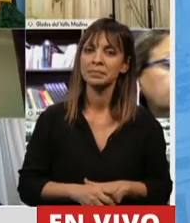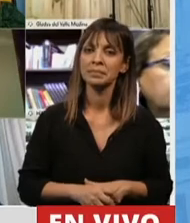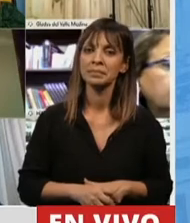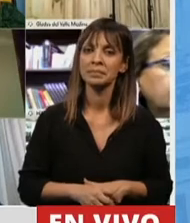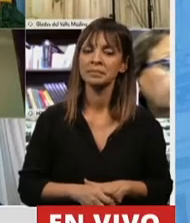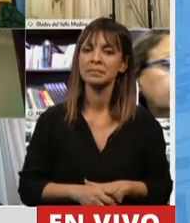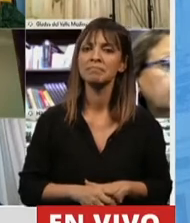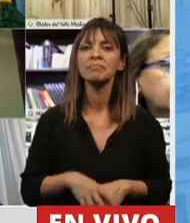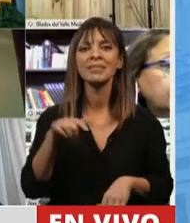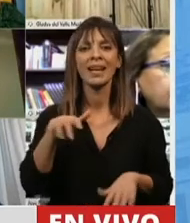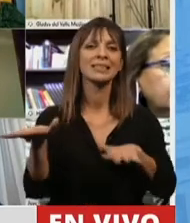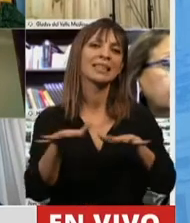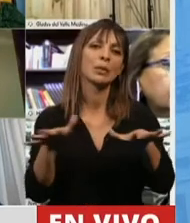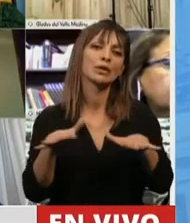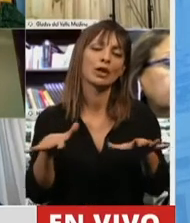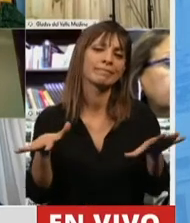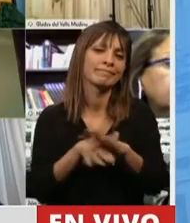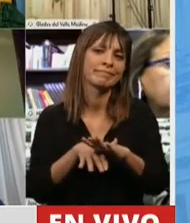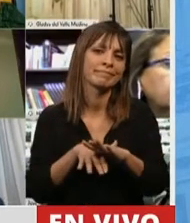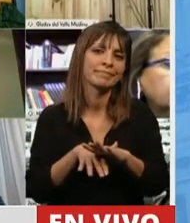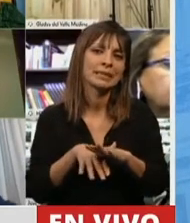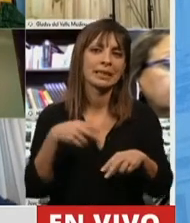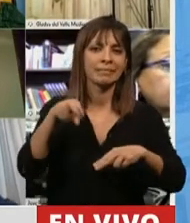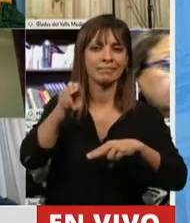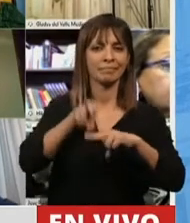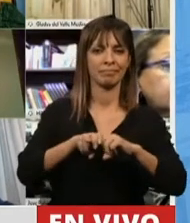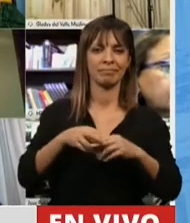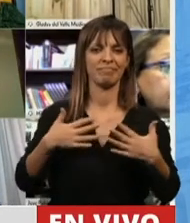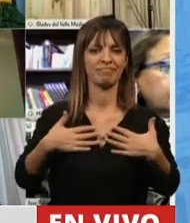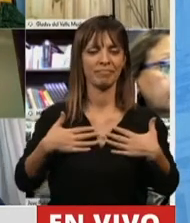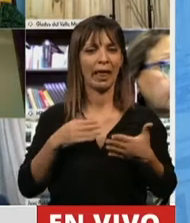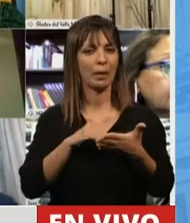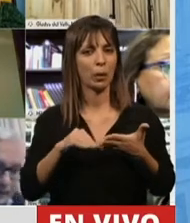estar en esta situación como ocupando una banca de diputado,